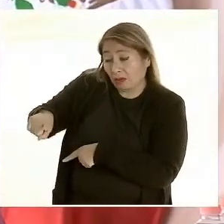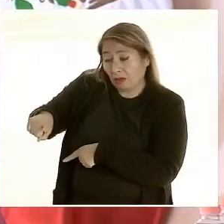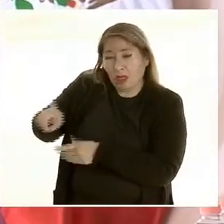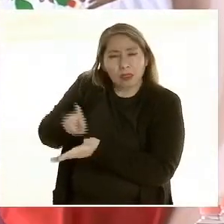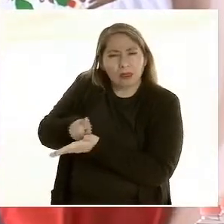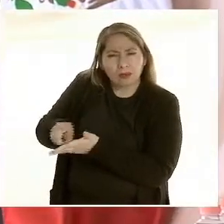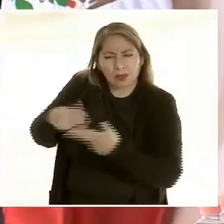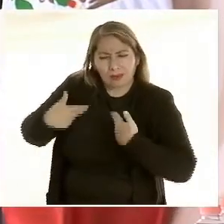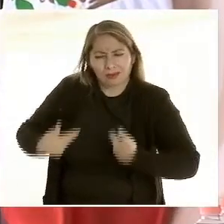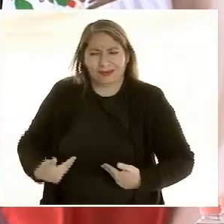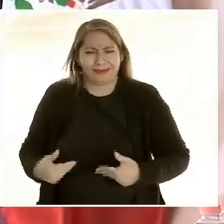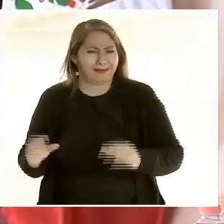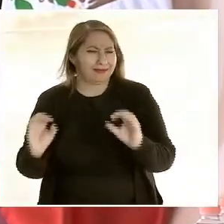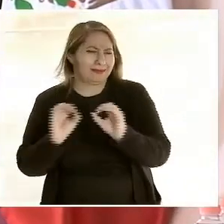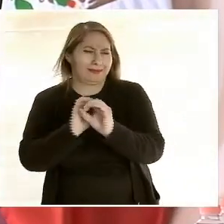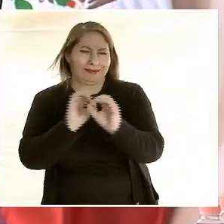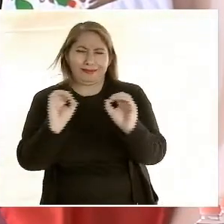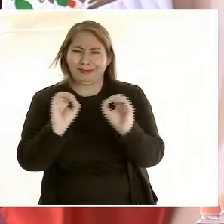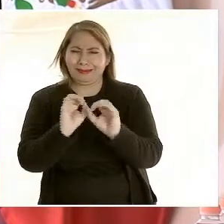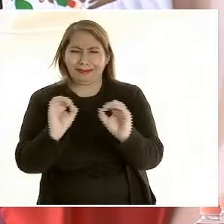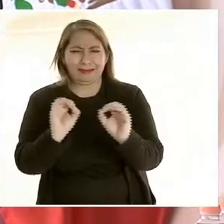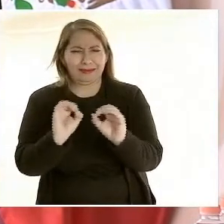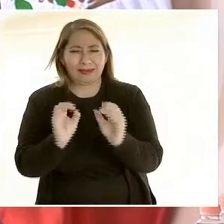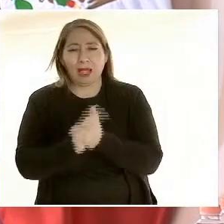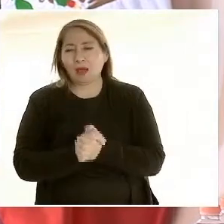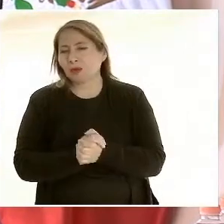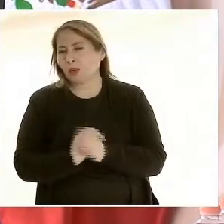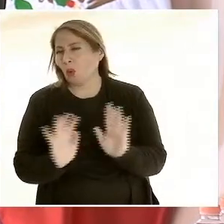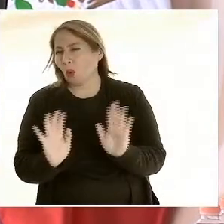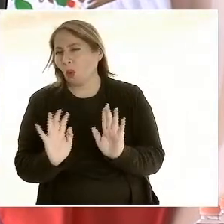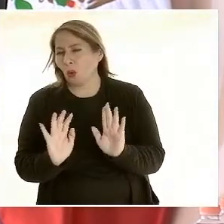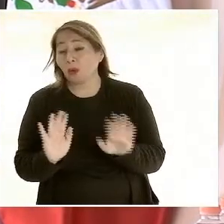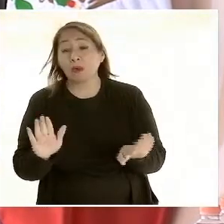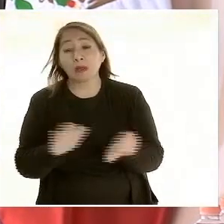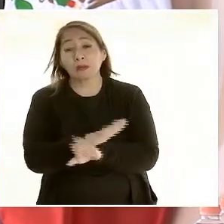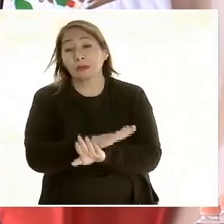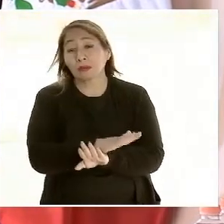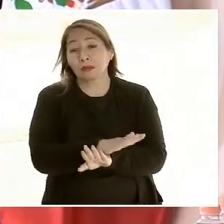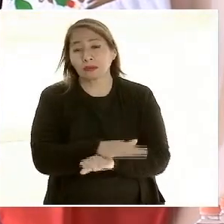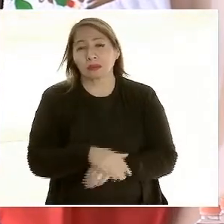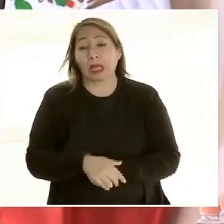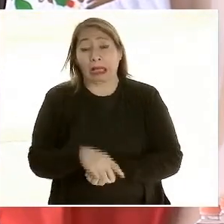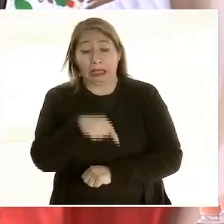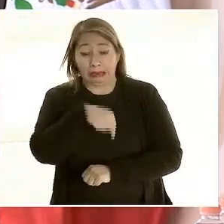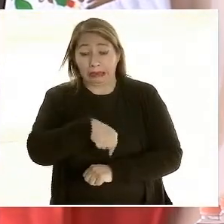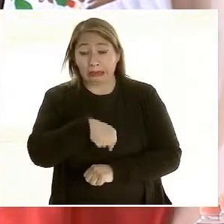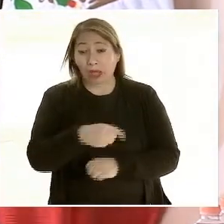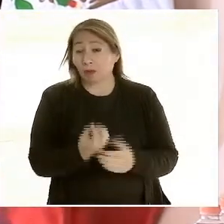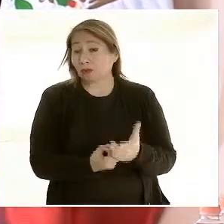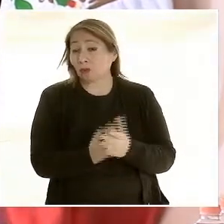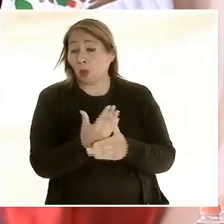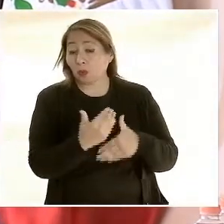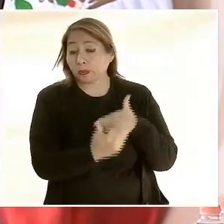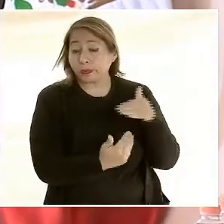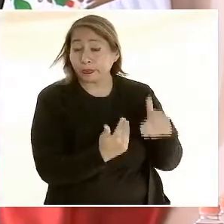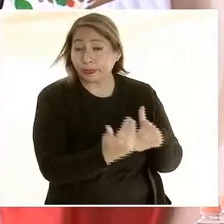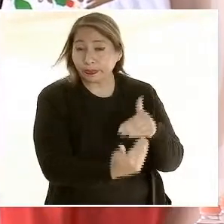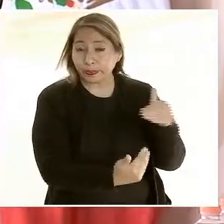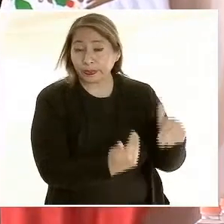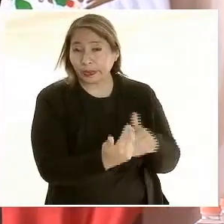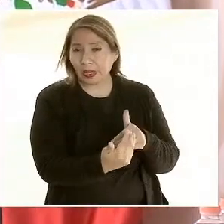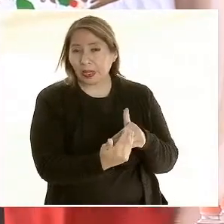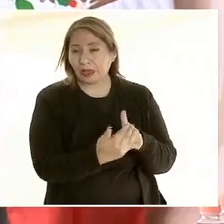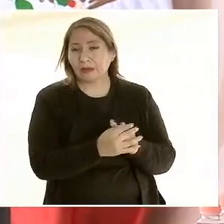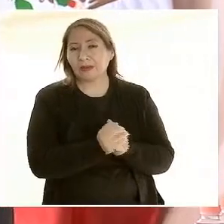los derechos humanos. Por el contrario, en esta nueva etapa,